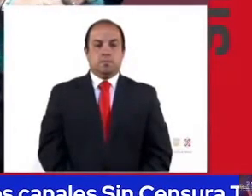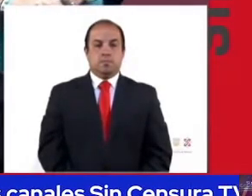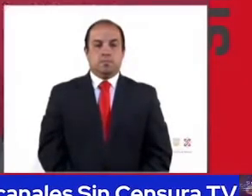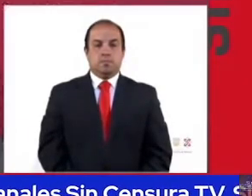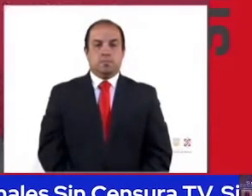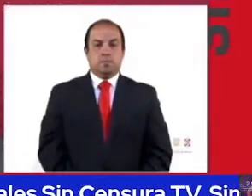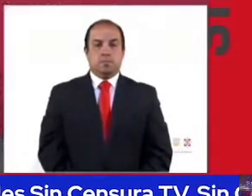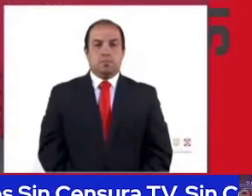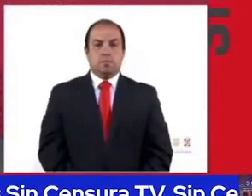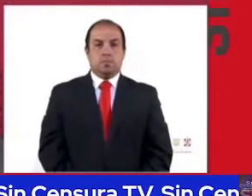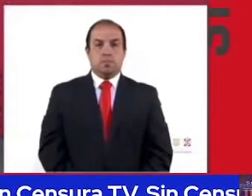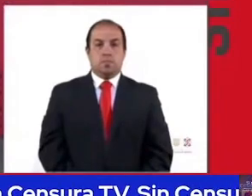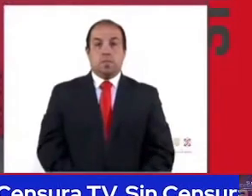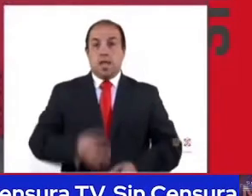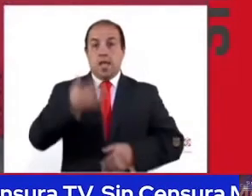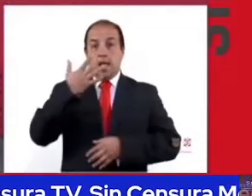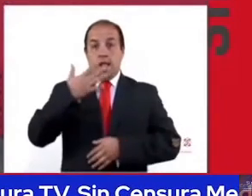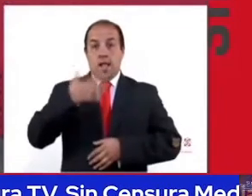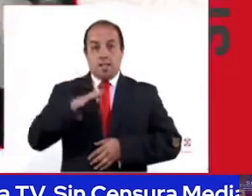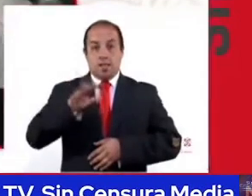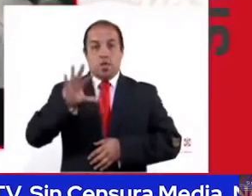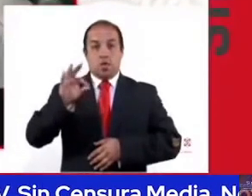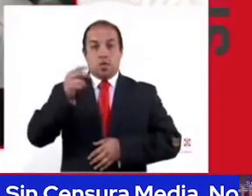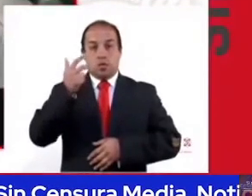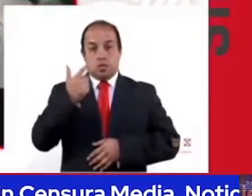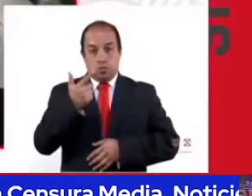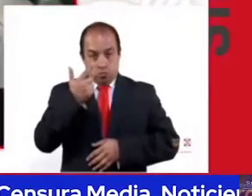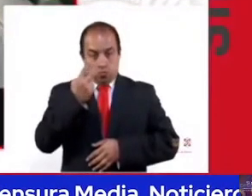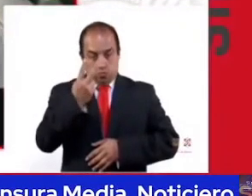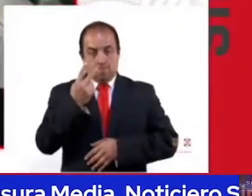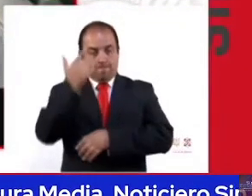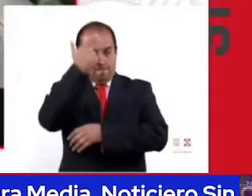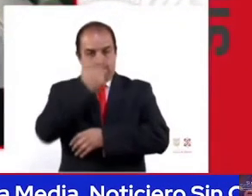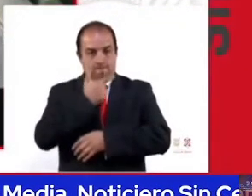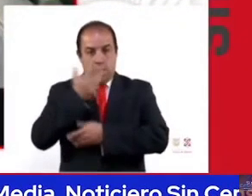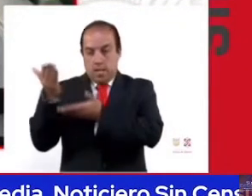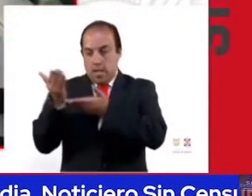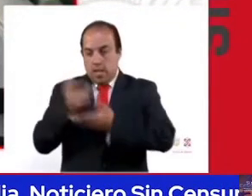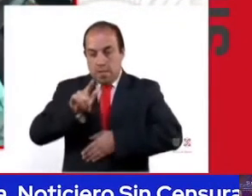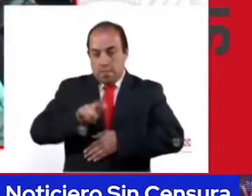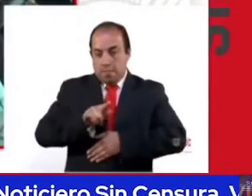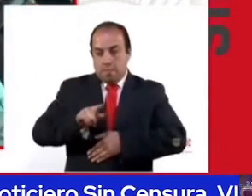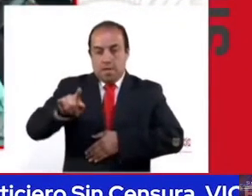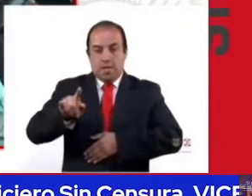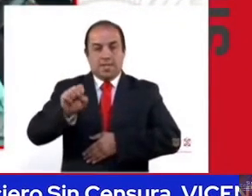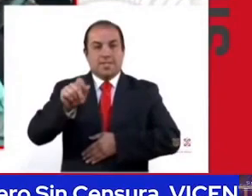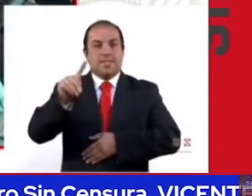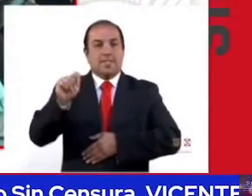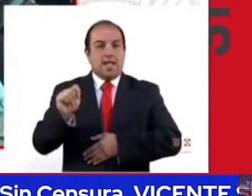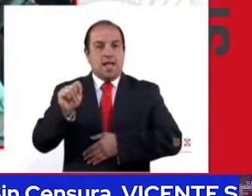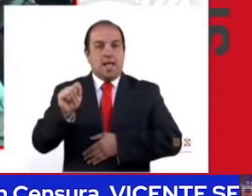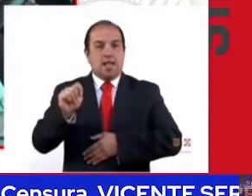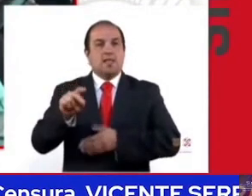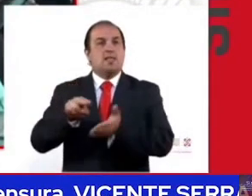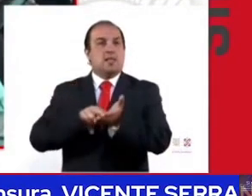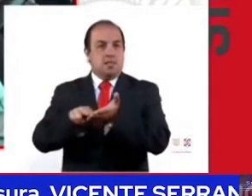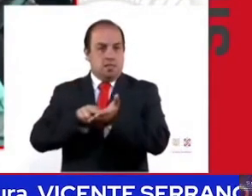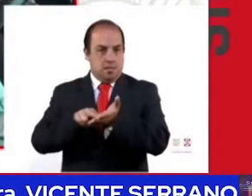A las 10:42 de la noche se observa la llegada del vehículo SEAT Ibiza color negro.